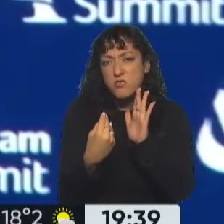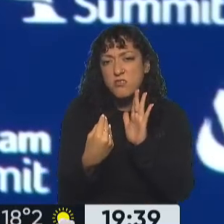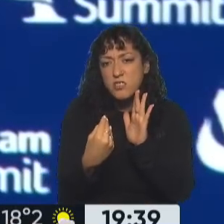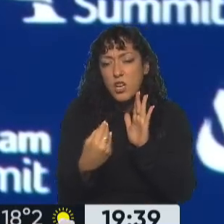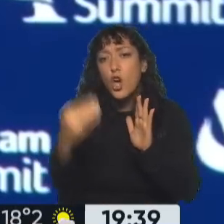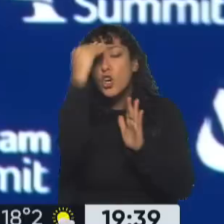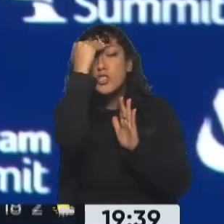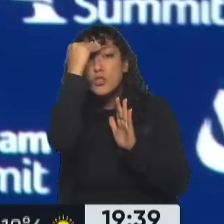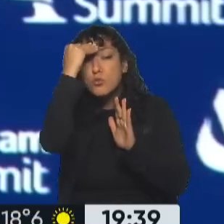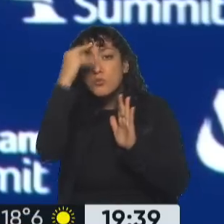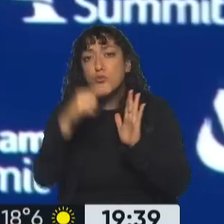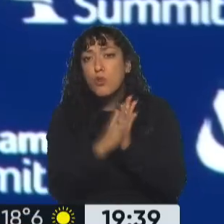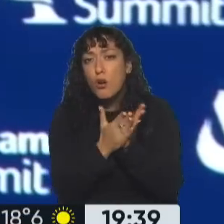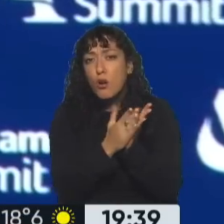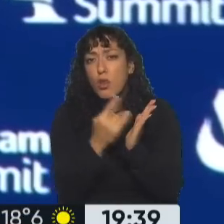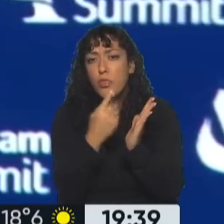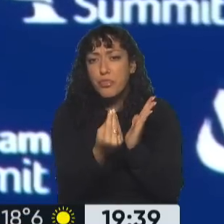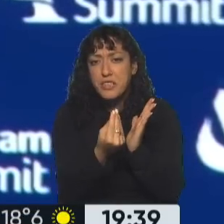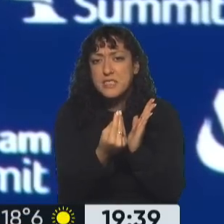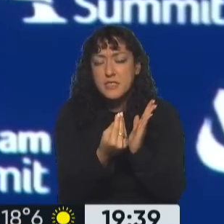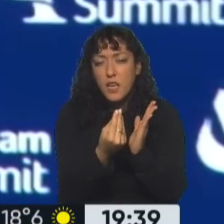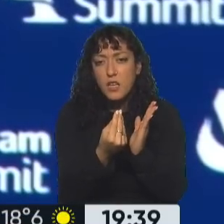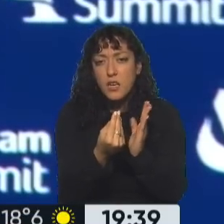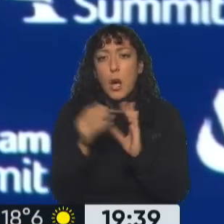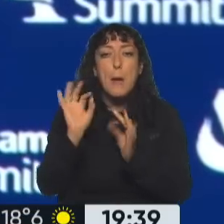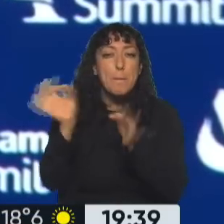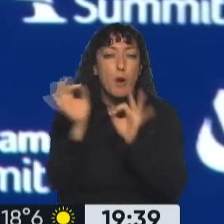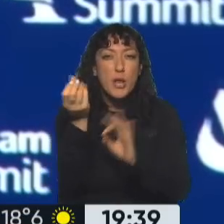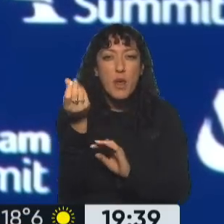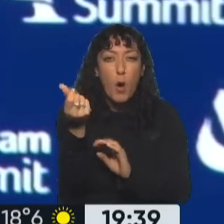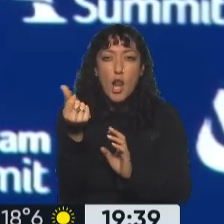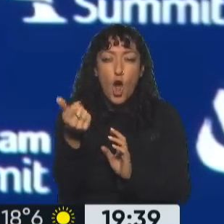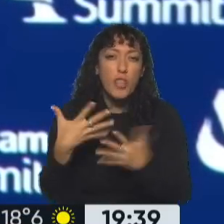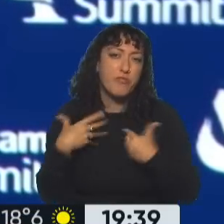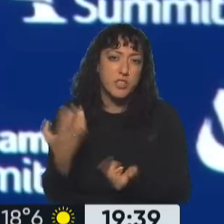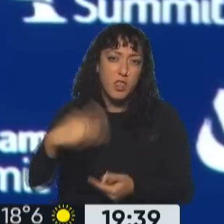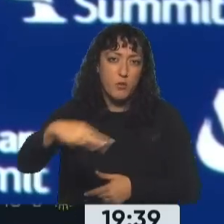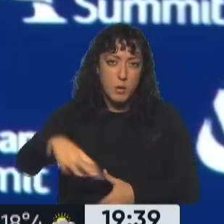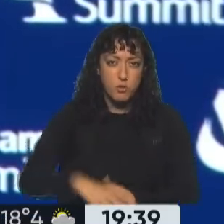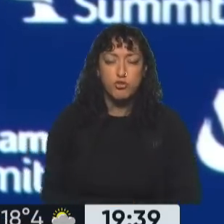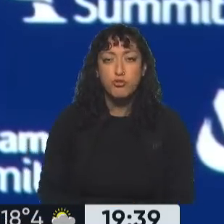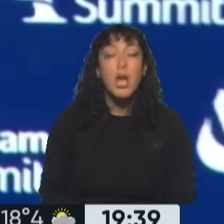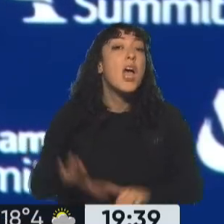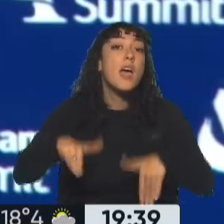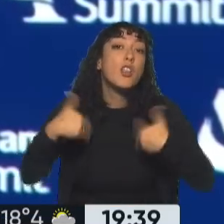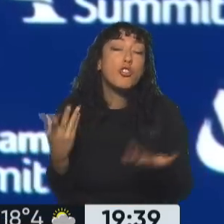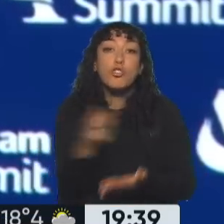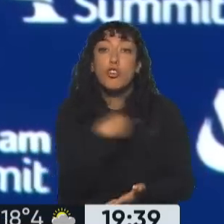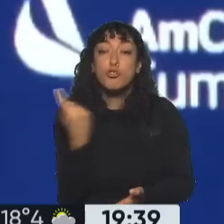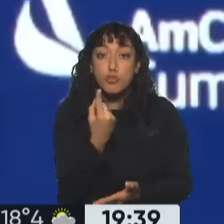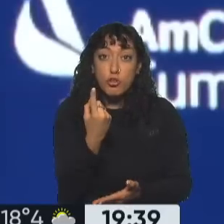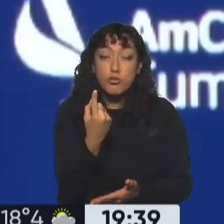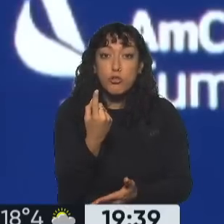la Constitución manda defender el valor de la moneda, lo cual tiene que llamarnos la